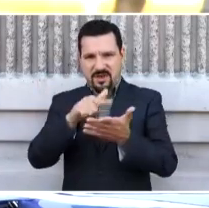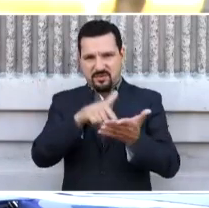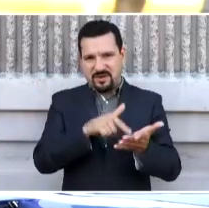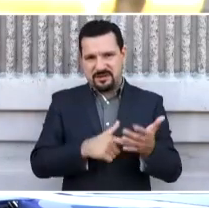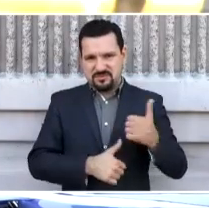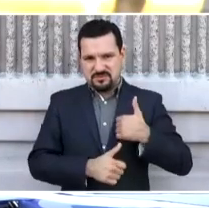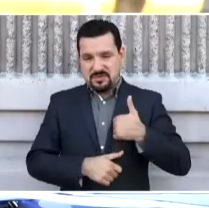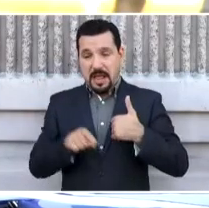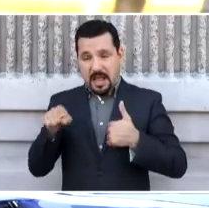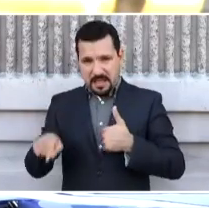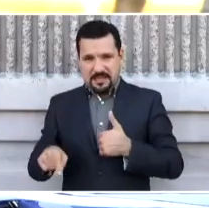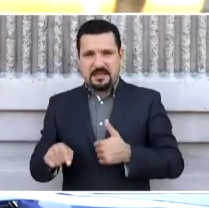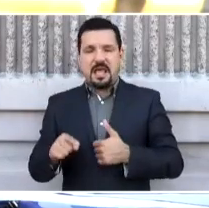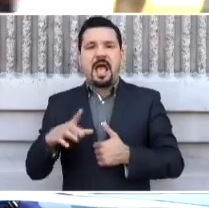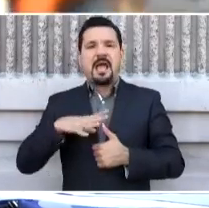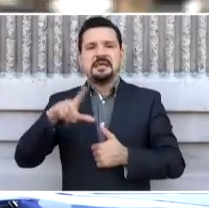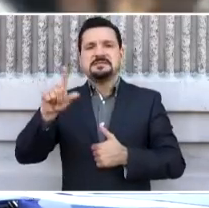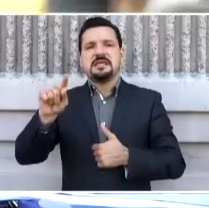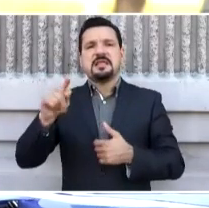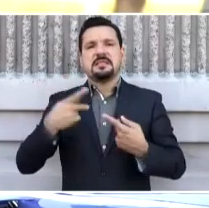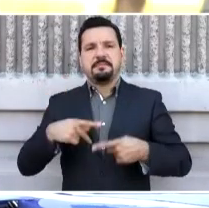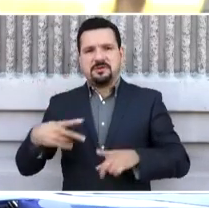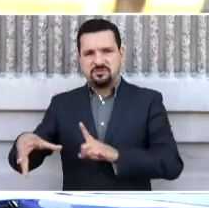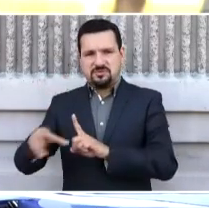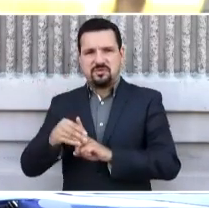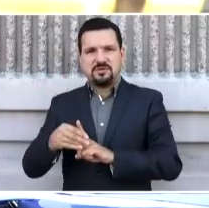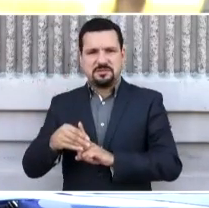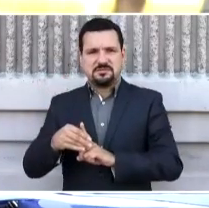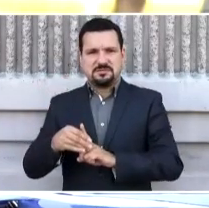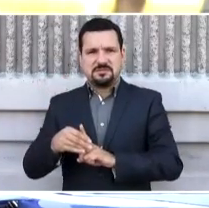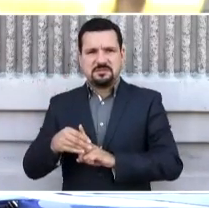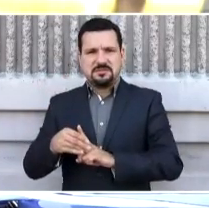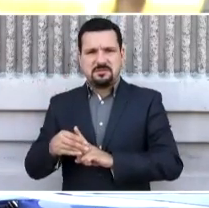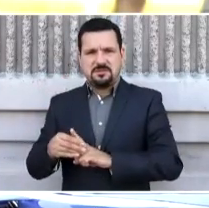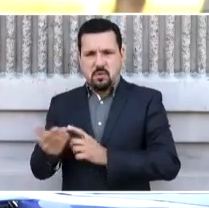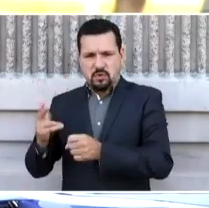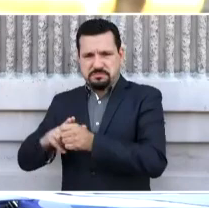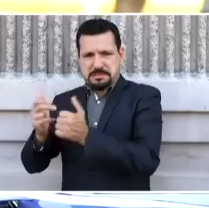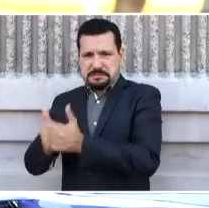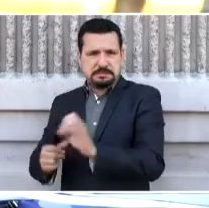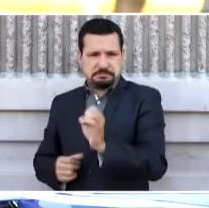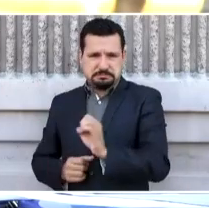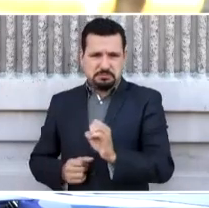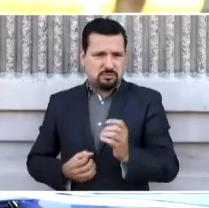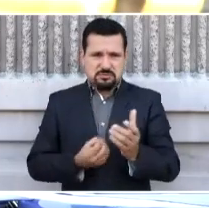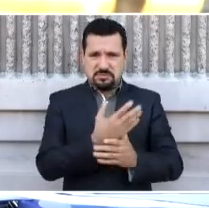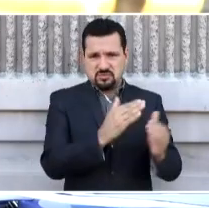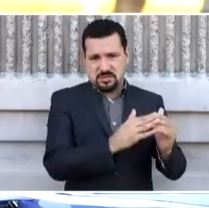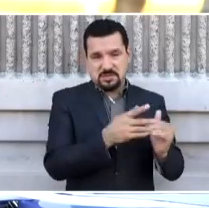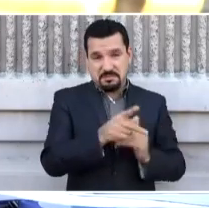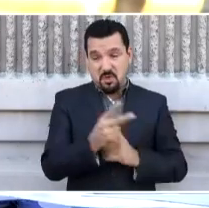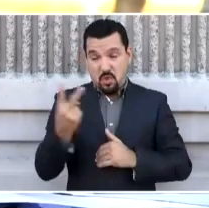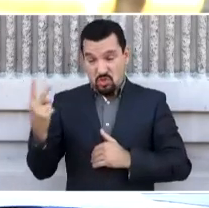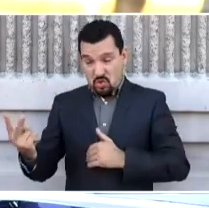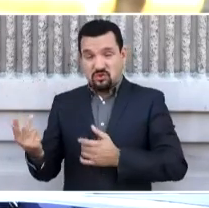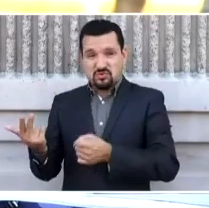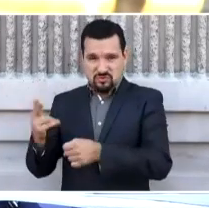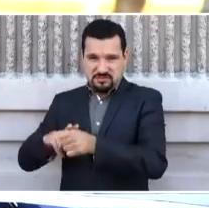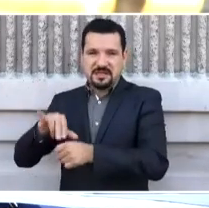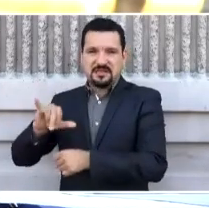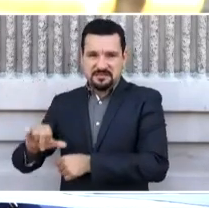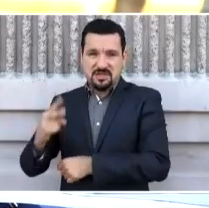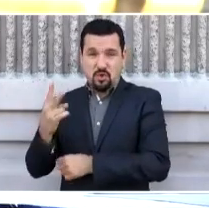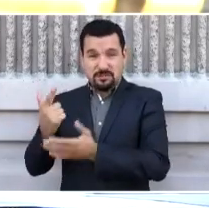Dentro de esos hay 70 casos que son ambulatorios, 2 hospitalizados estables, 2 hospitalizados graves y una